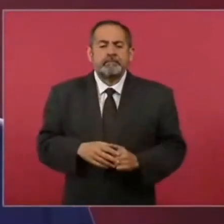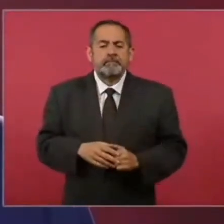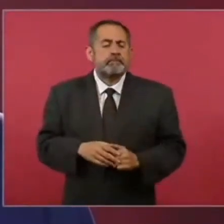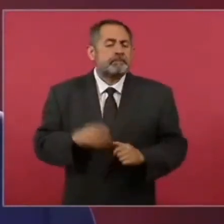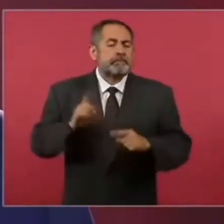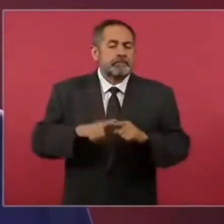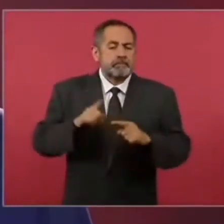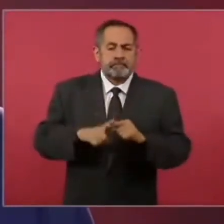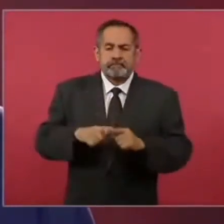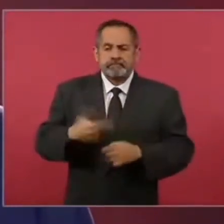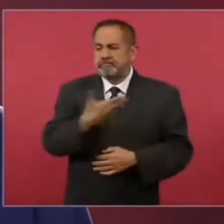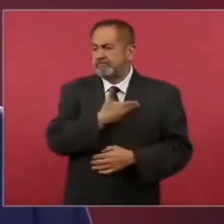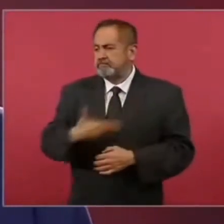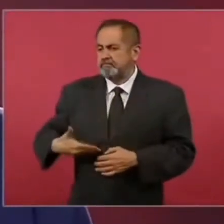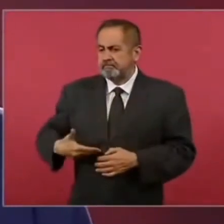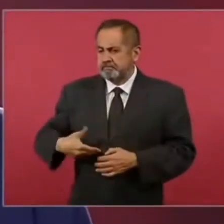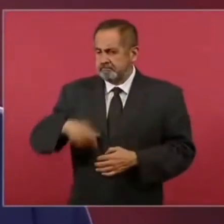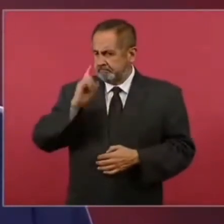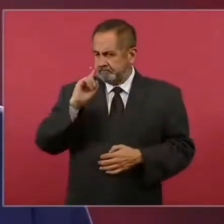fue el dedazo,